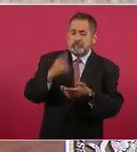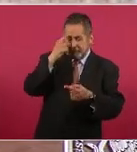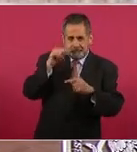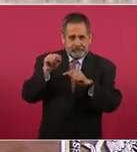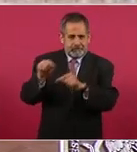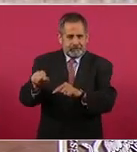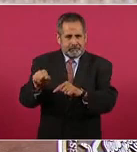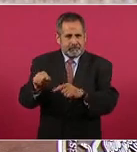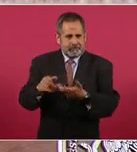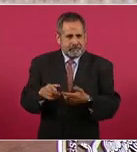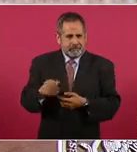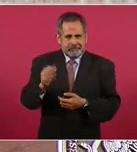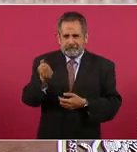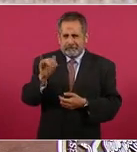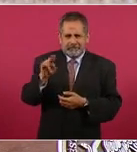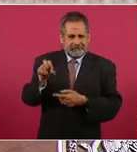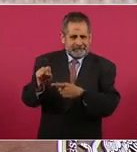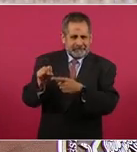a Assange.